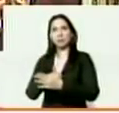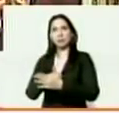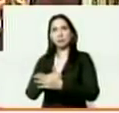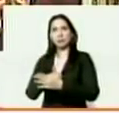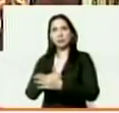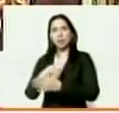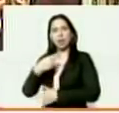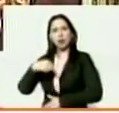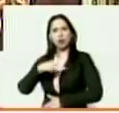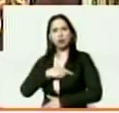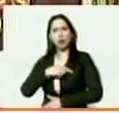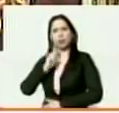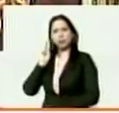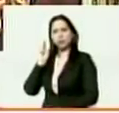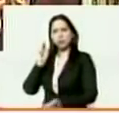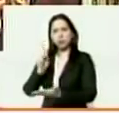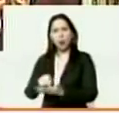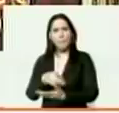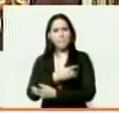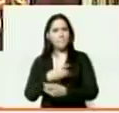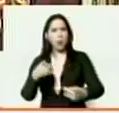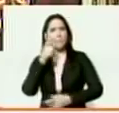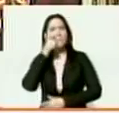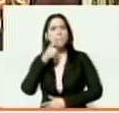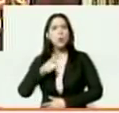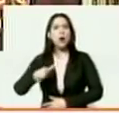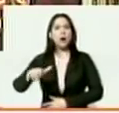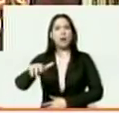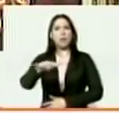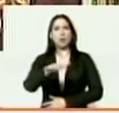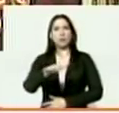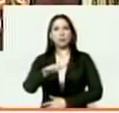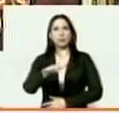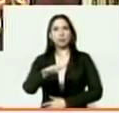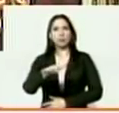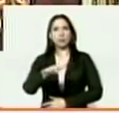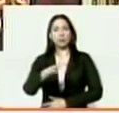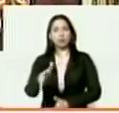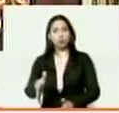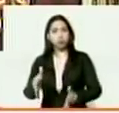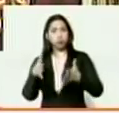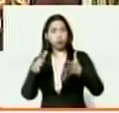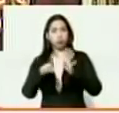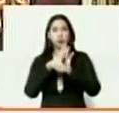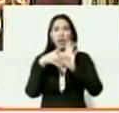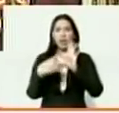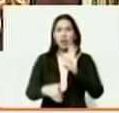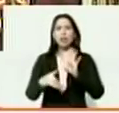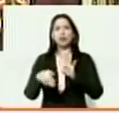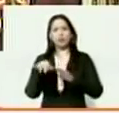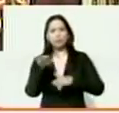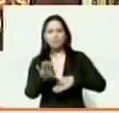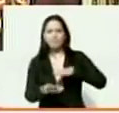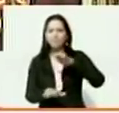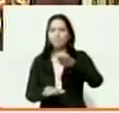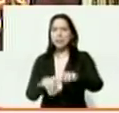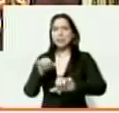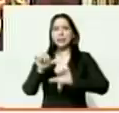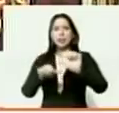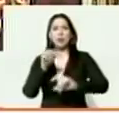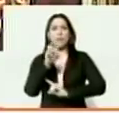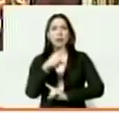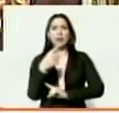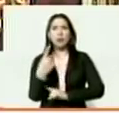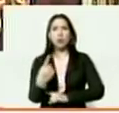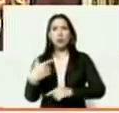Nos estamos presentando con la dignidad de un pueblo que se ha ganado el derecho a transitar el siglo XXI con su